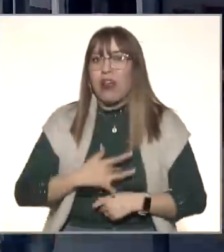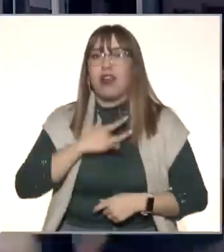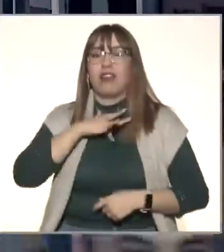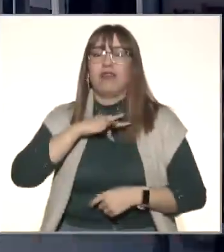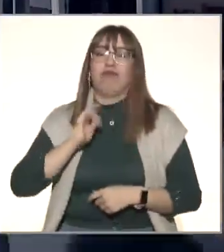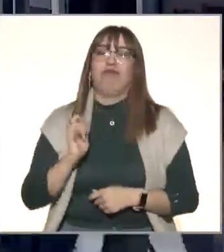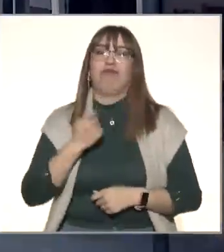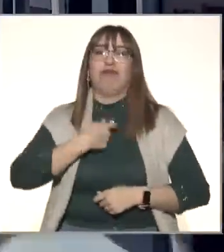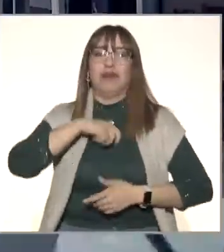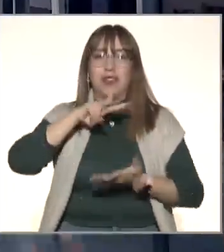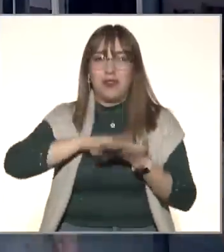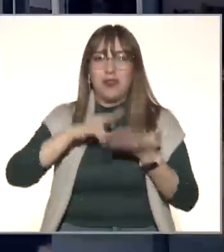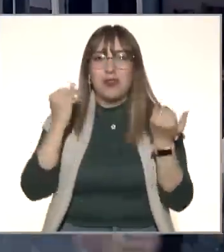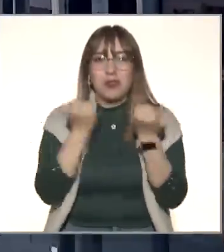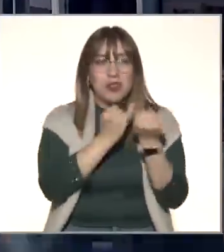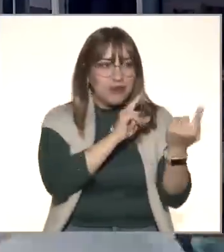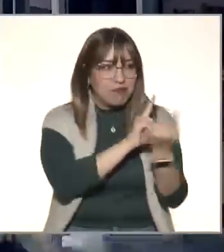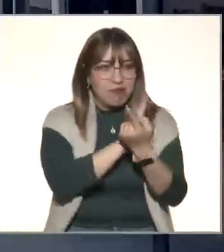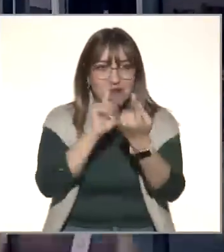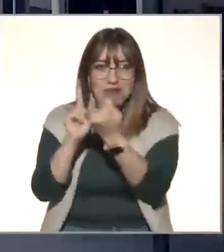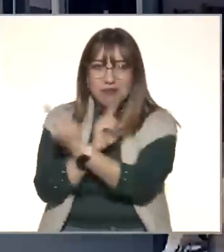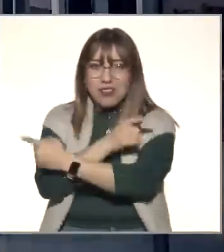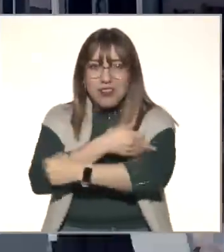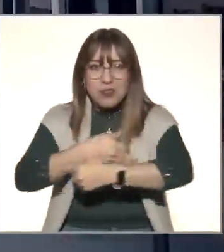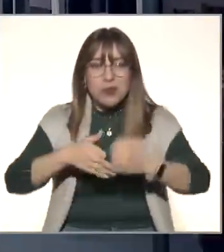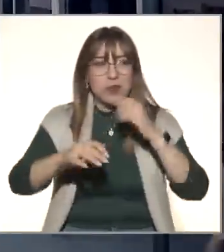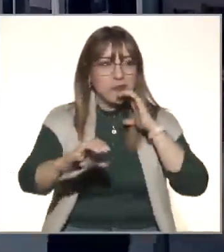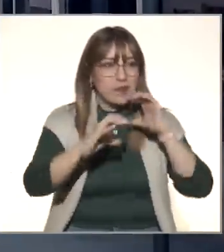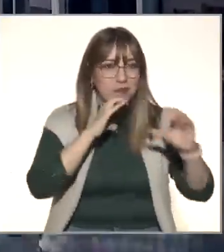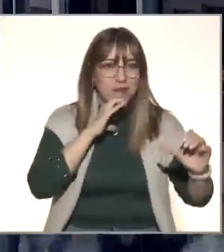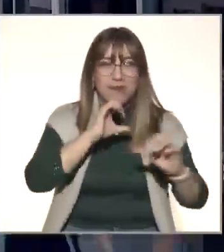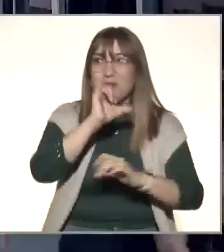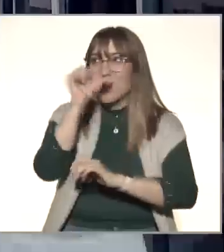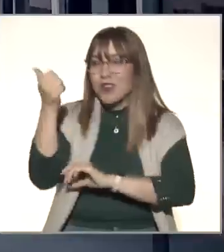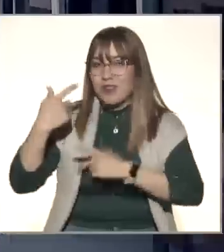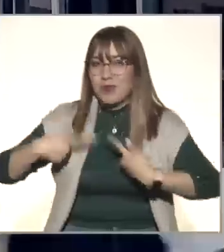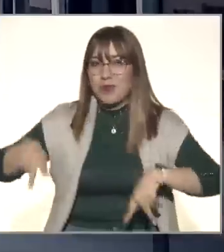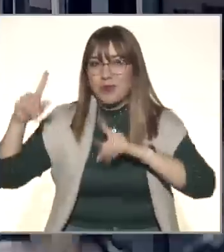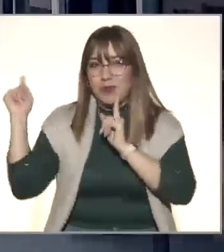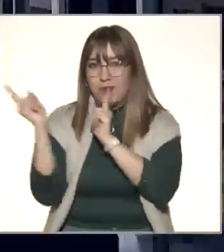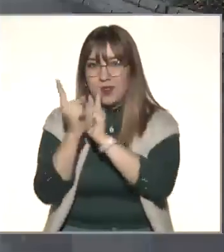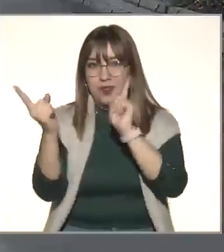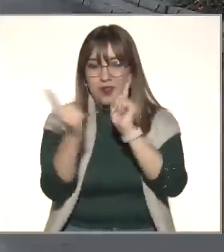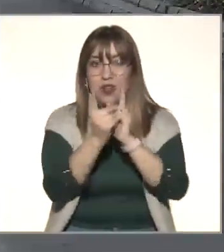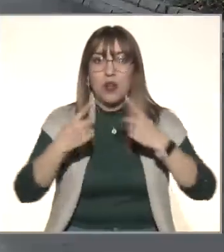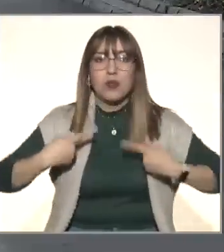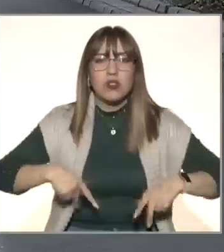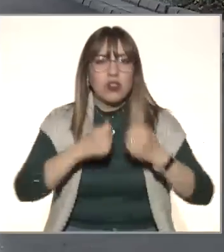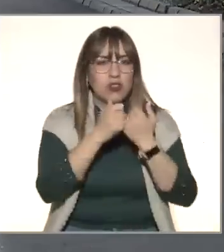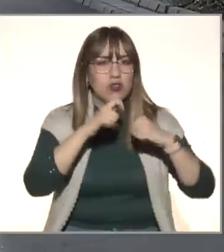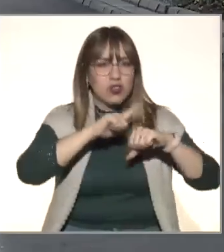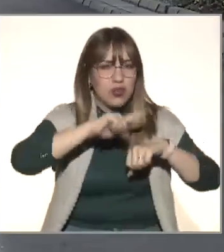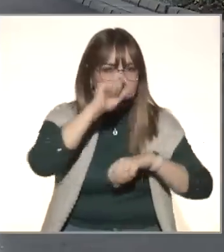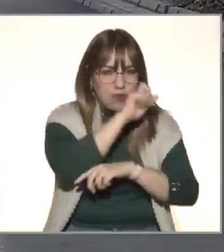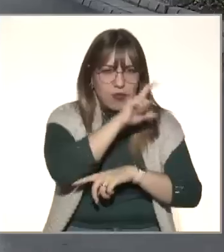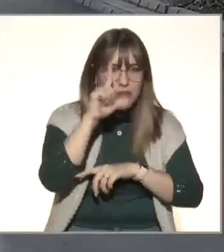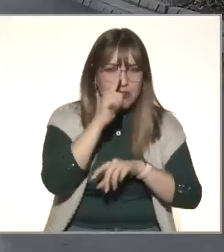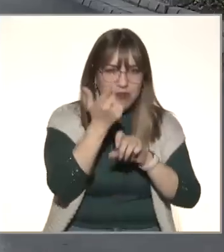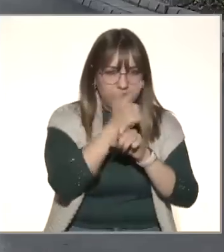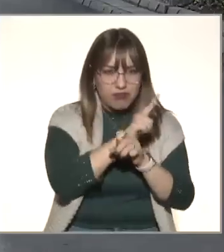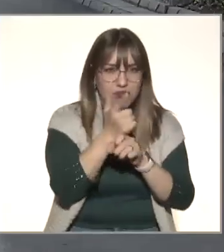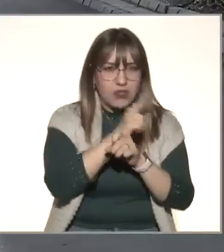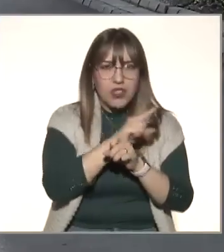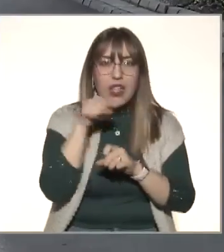nos comunicamos con los miembros de la familia o con los otros. Para los sociólogos, la familia es el centro de